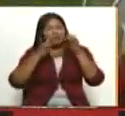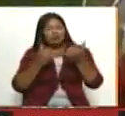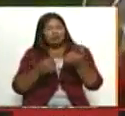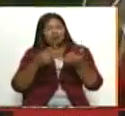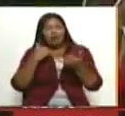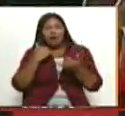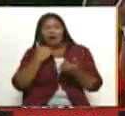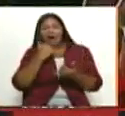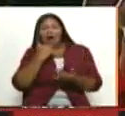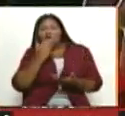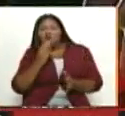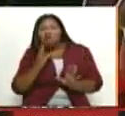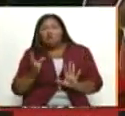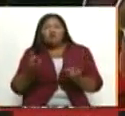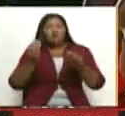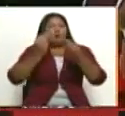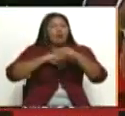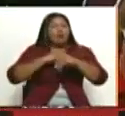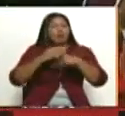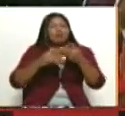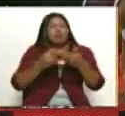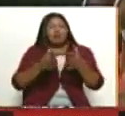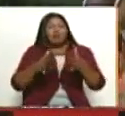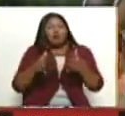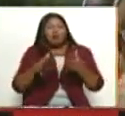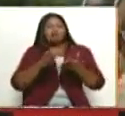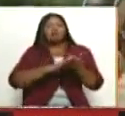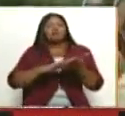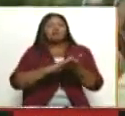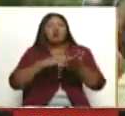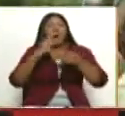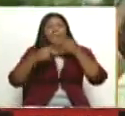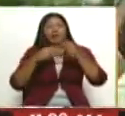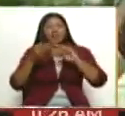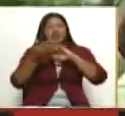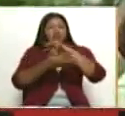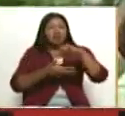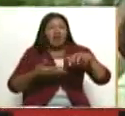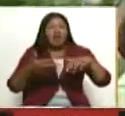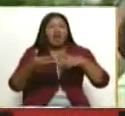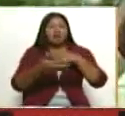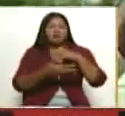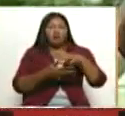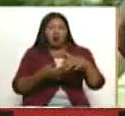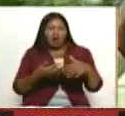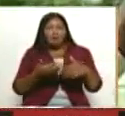una convicción por lograr una solución política del conflicto.